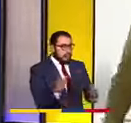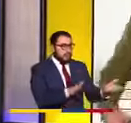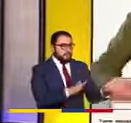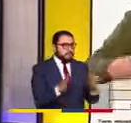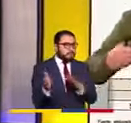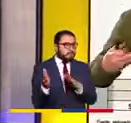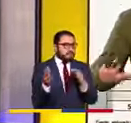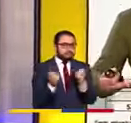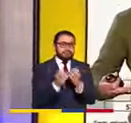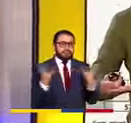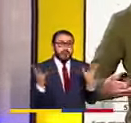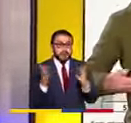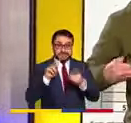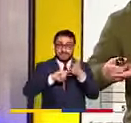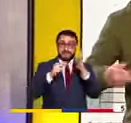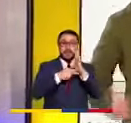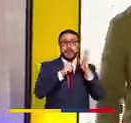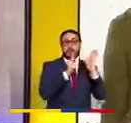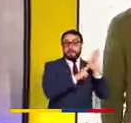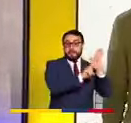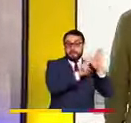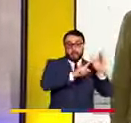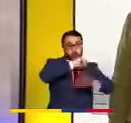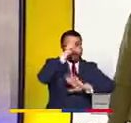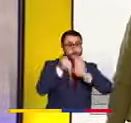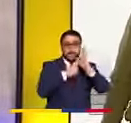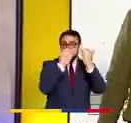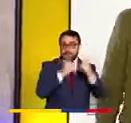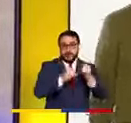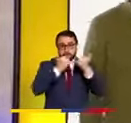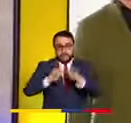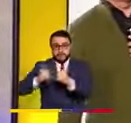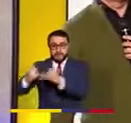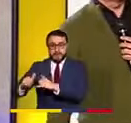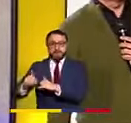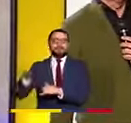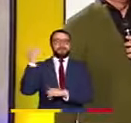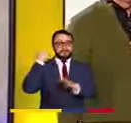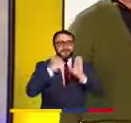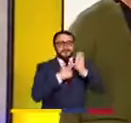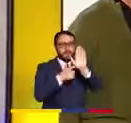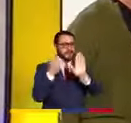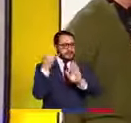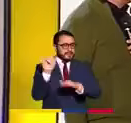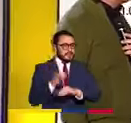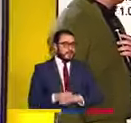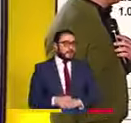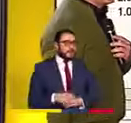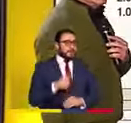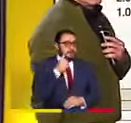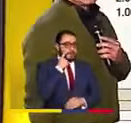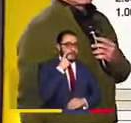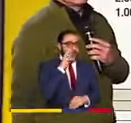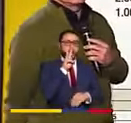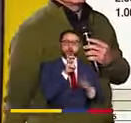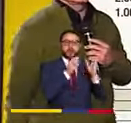2024, terminado el año, los años. Esto ya lo había mostrado. Vamos de